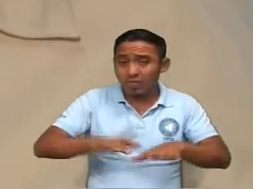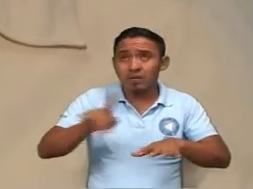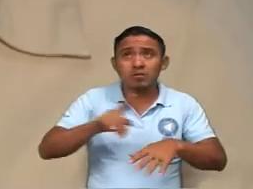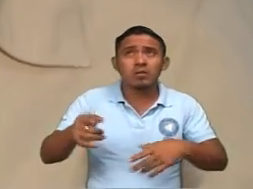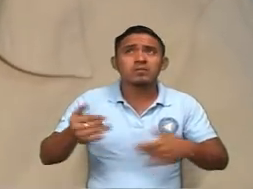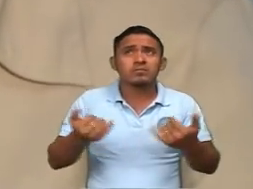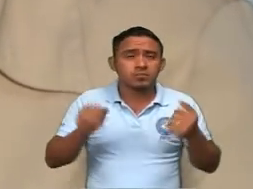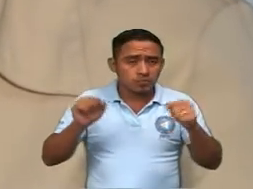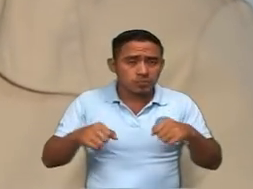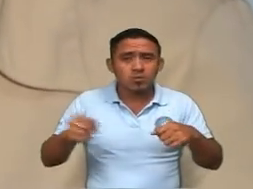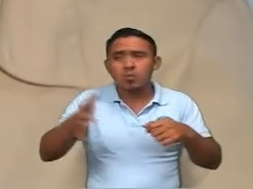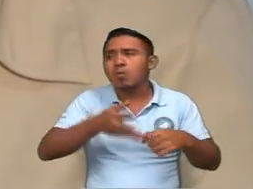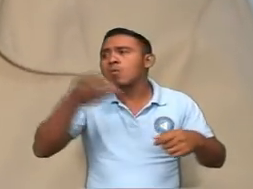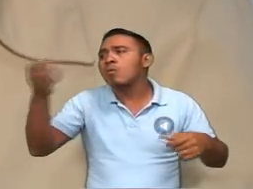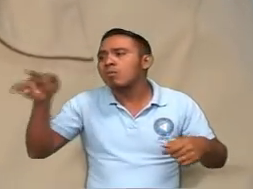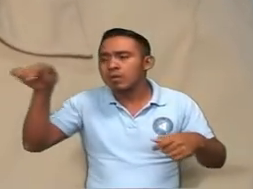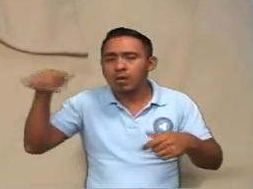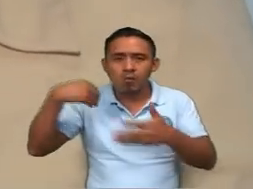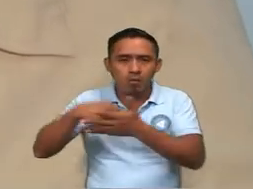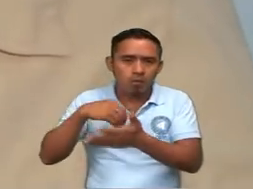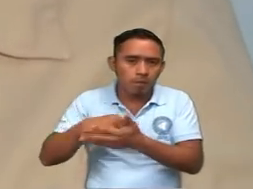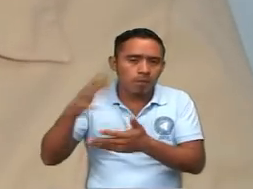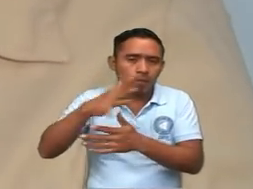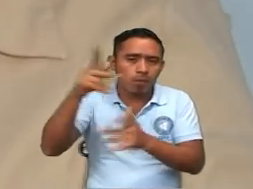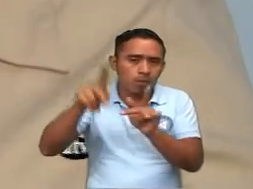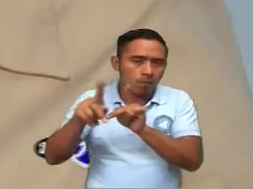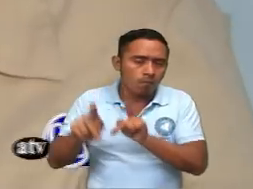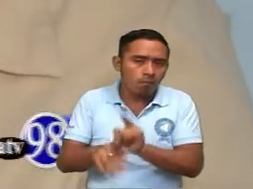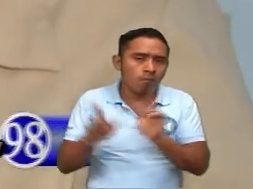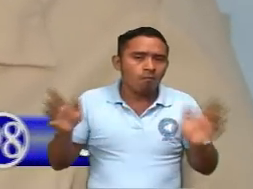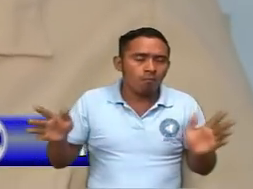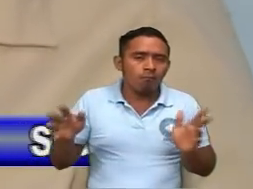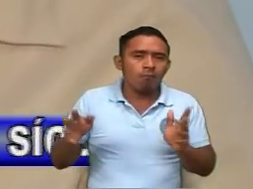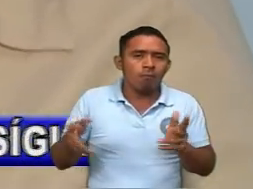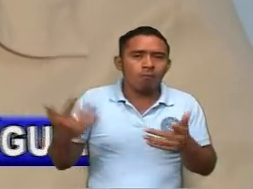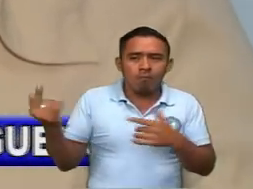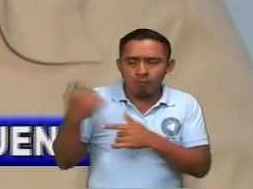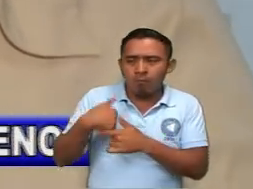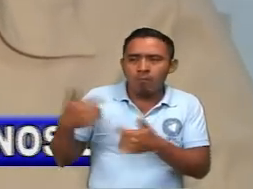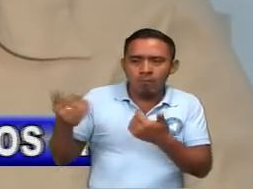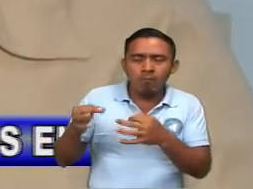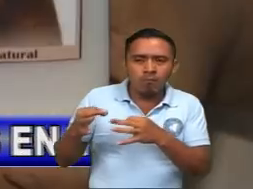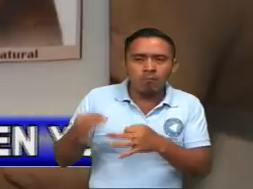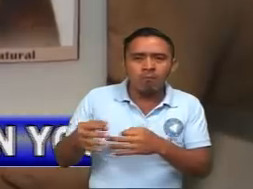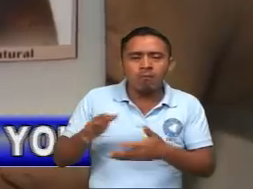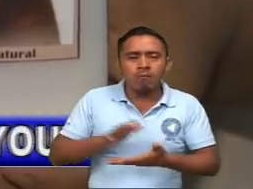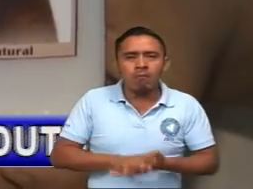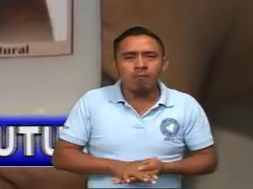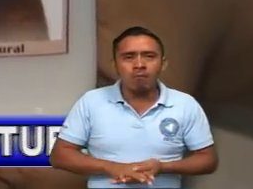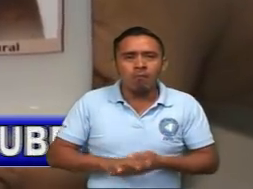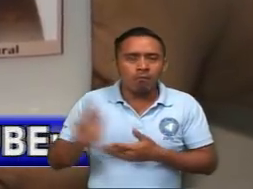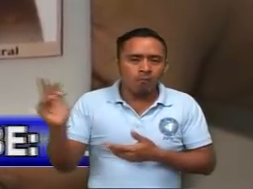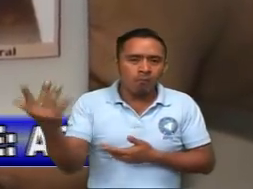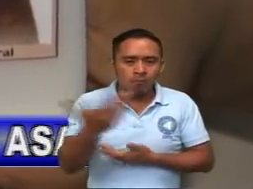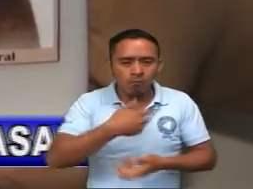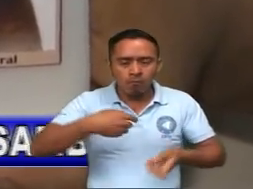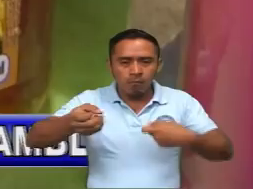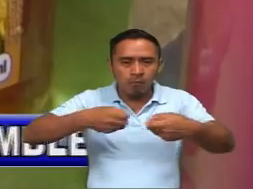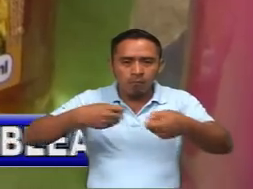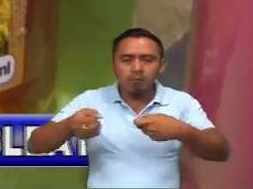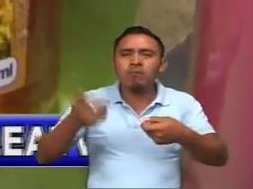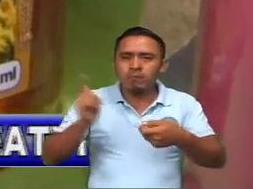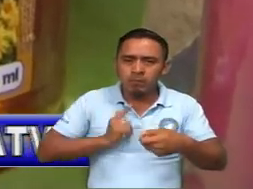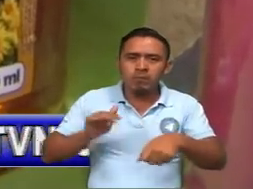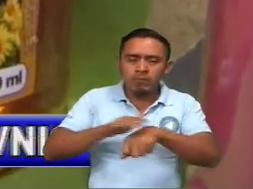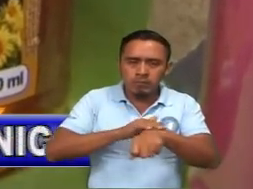que lo prueben otra gente, ¿verdad?, y se queden con nosotros por su calidad. Todos estos productos cuentan con